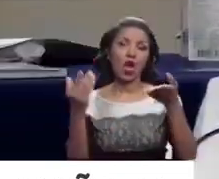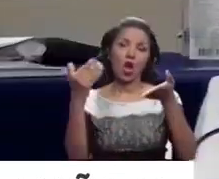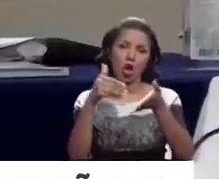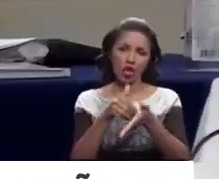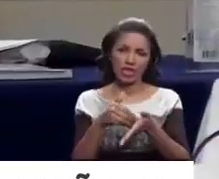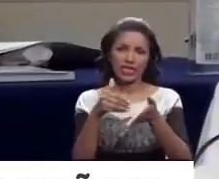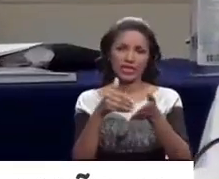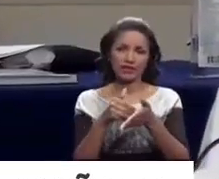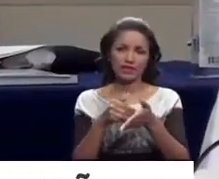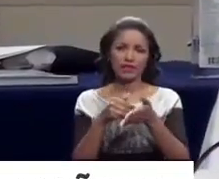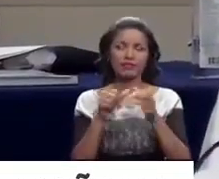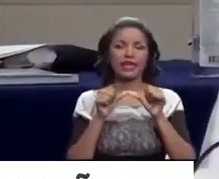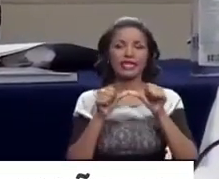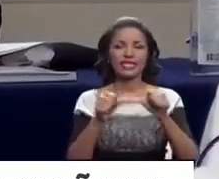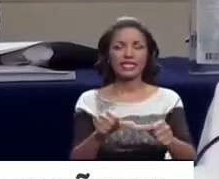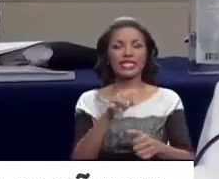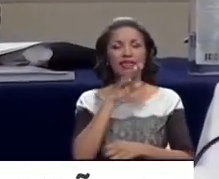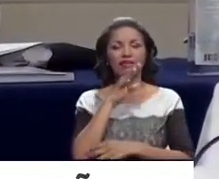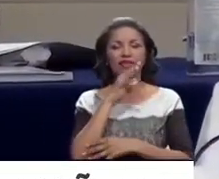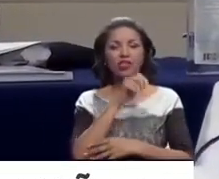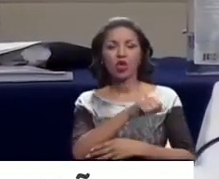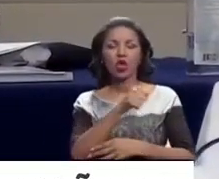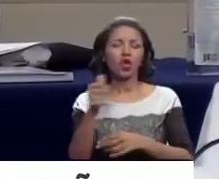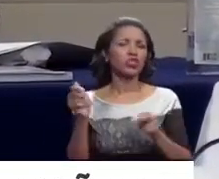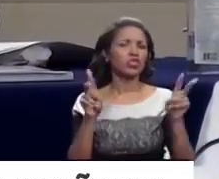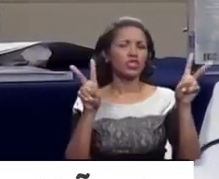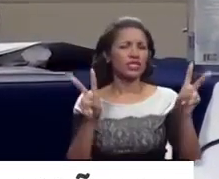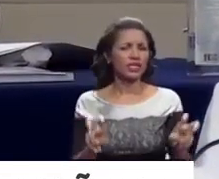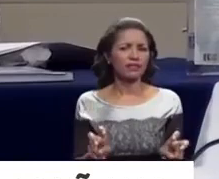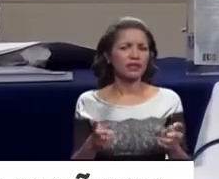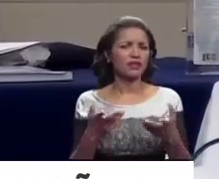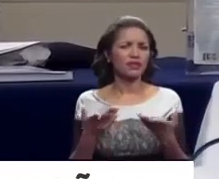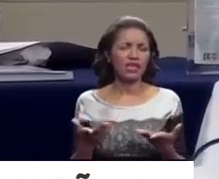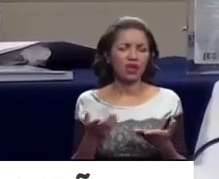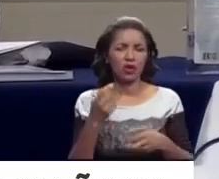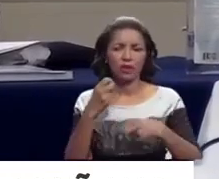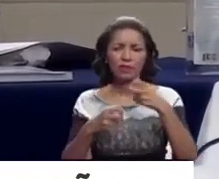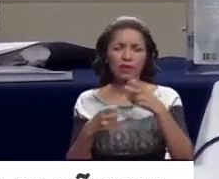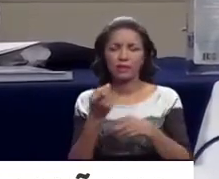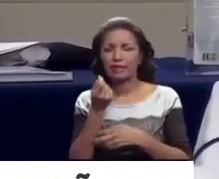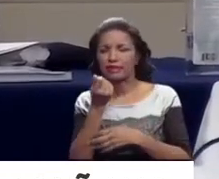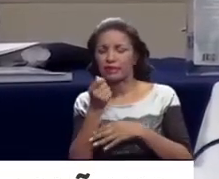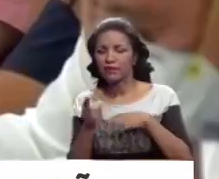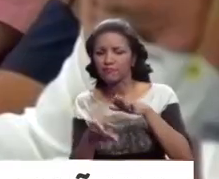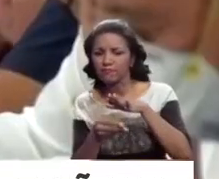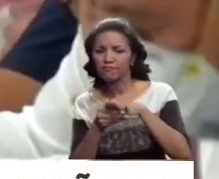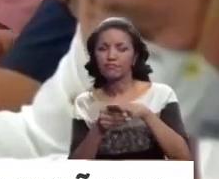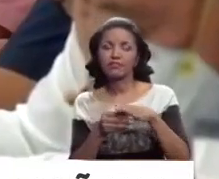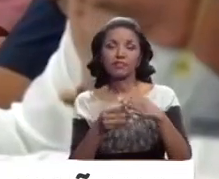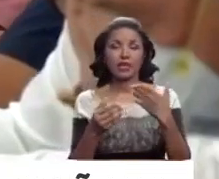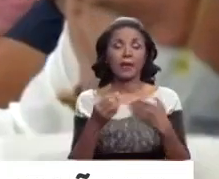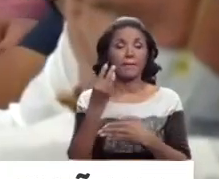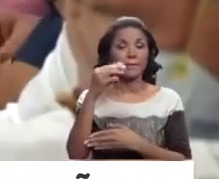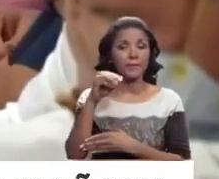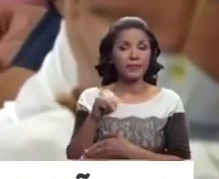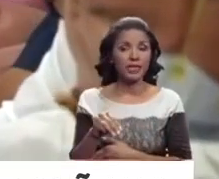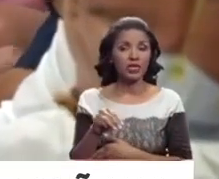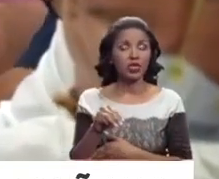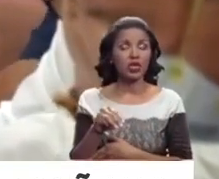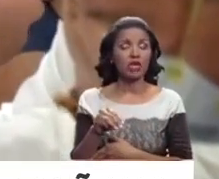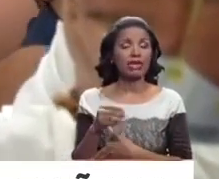el diálogo sobre un tema álgido, y es el que tiene que ver con la corrupción. Reitero la información: para este miércoles